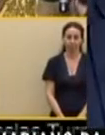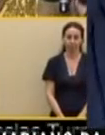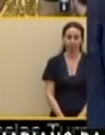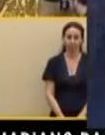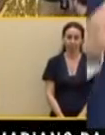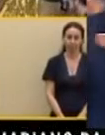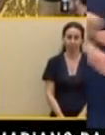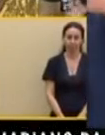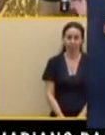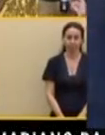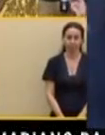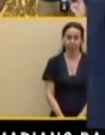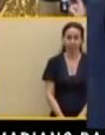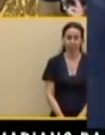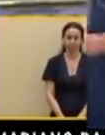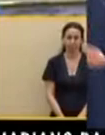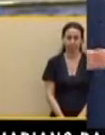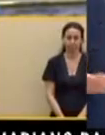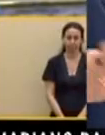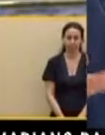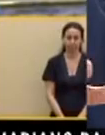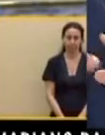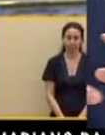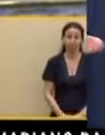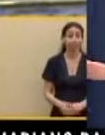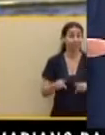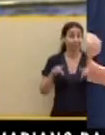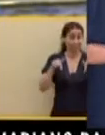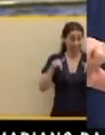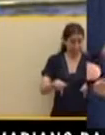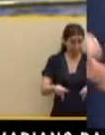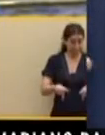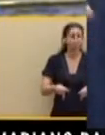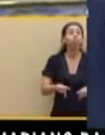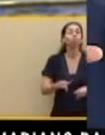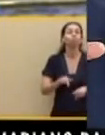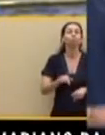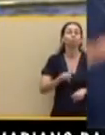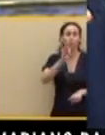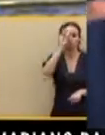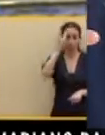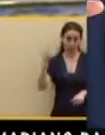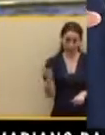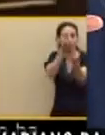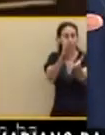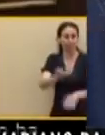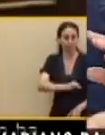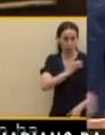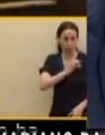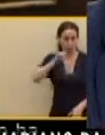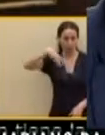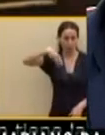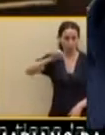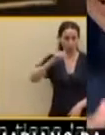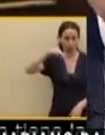les pregunta - cómo vamos a articular una mayoría porque los dos son estudiamos que tienen esto una moral situacionista no aquello de la internacional socialista de acuerdos